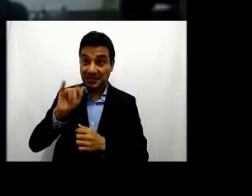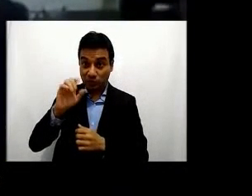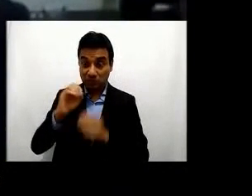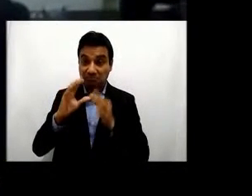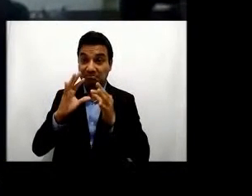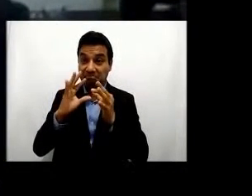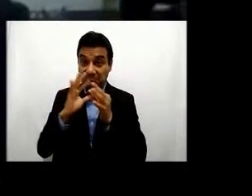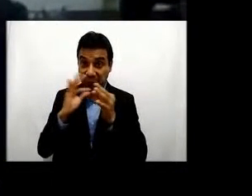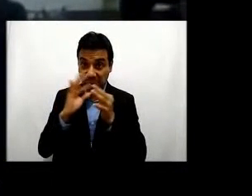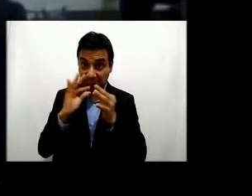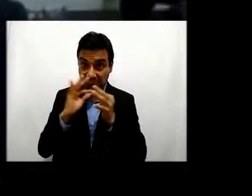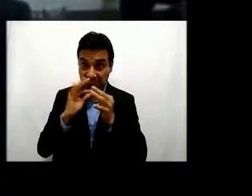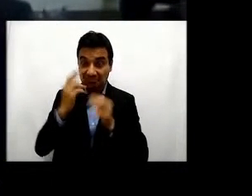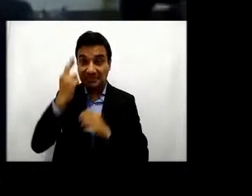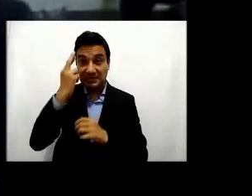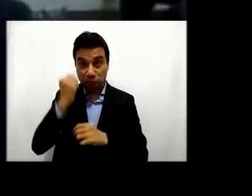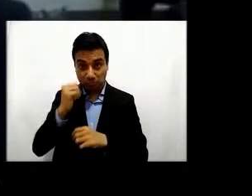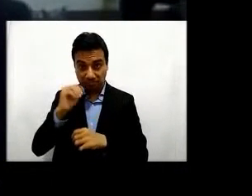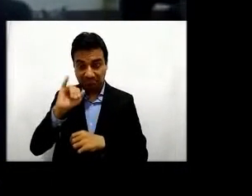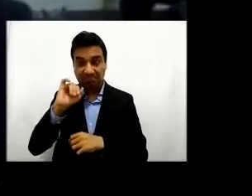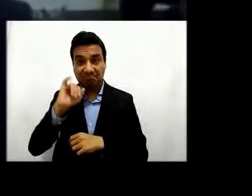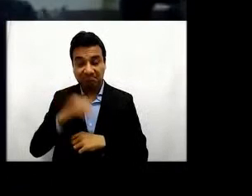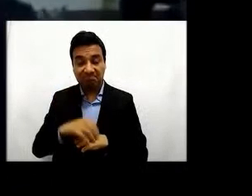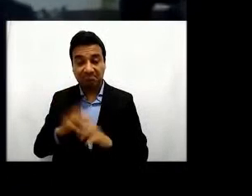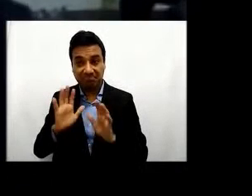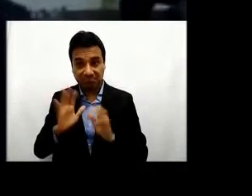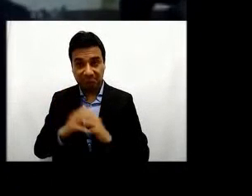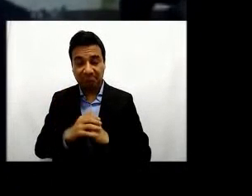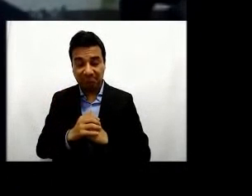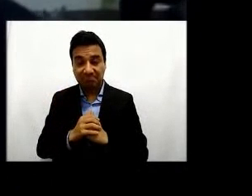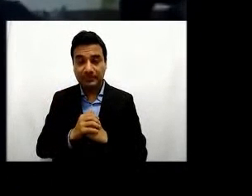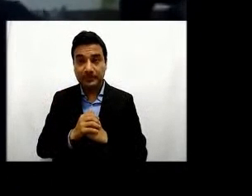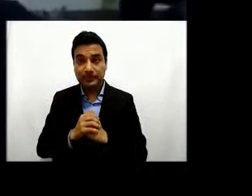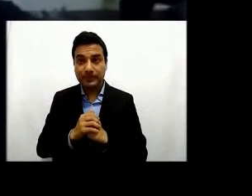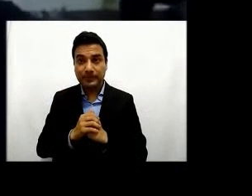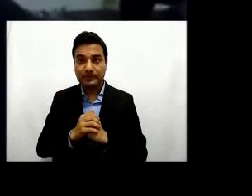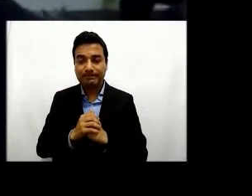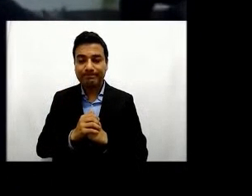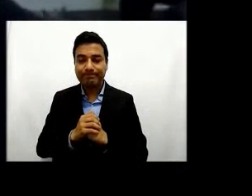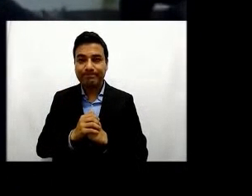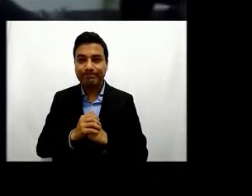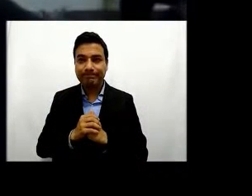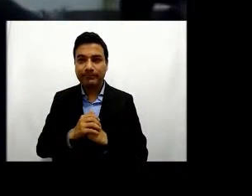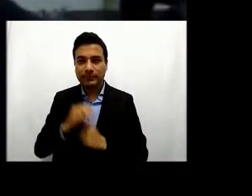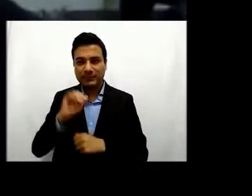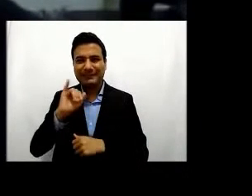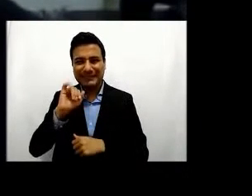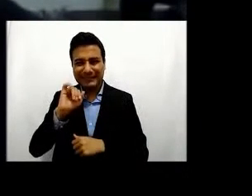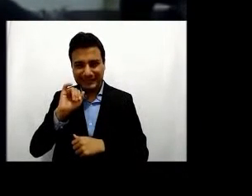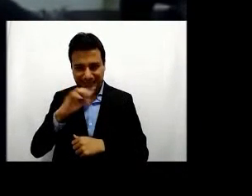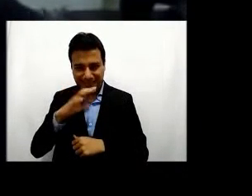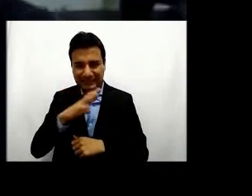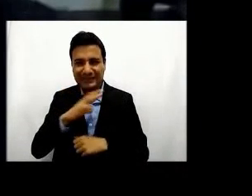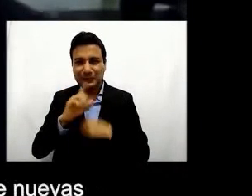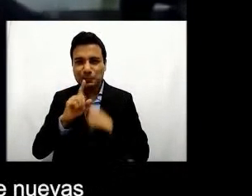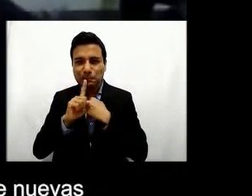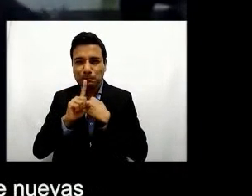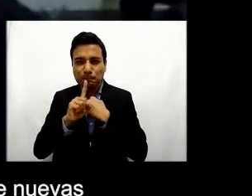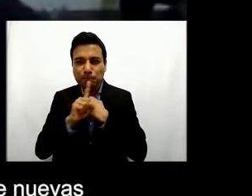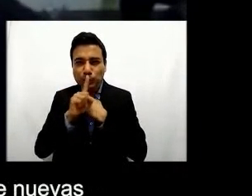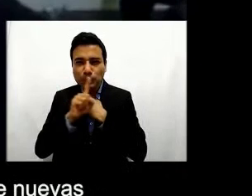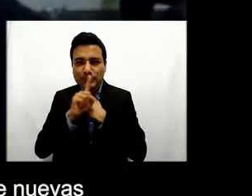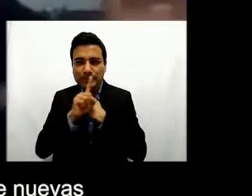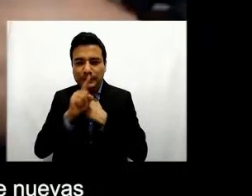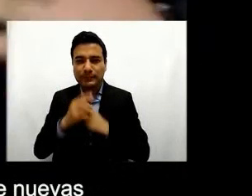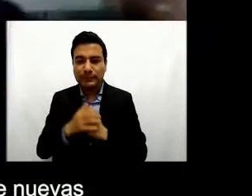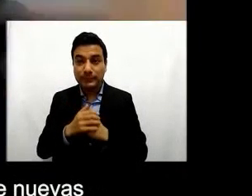también mi última reflexión, sí que se vieron vulnerados. Es decir, no hay un no se incrementó